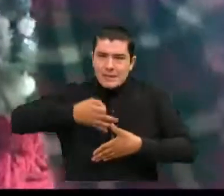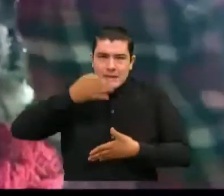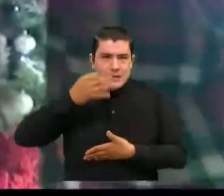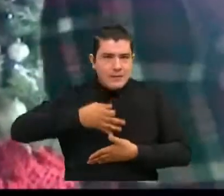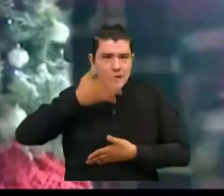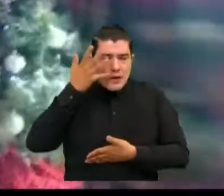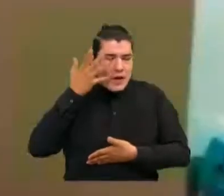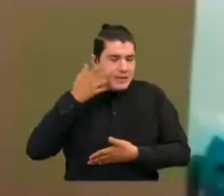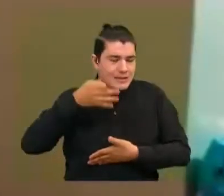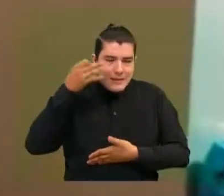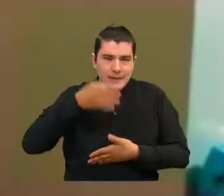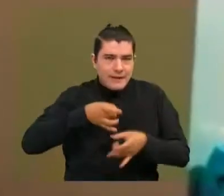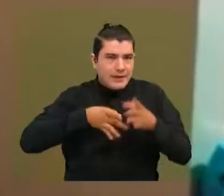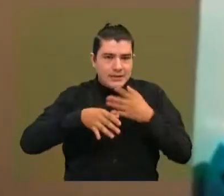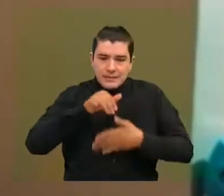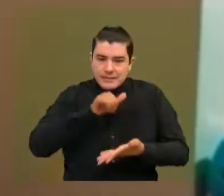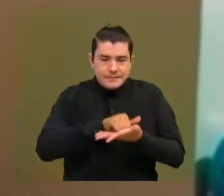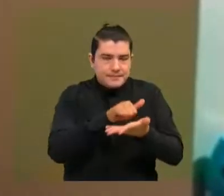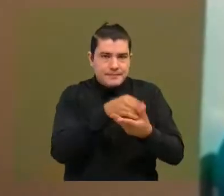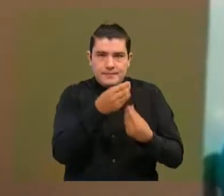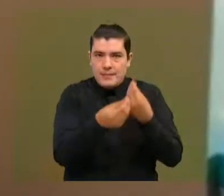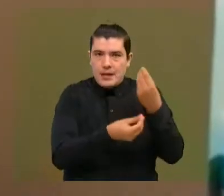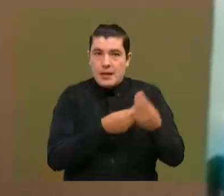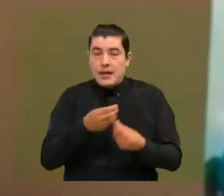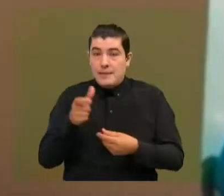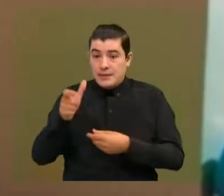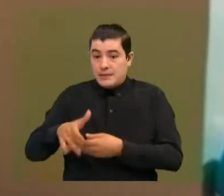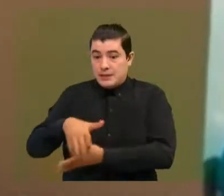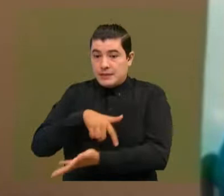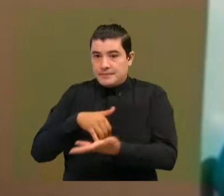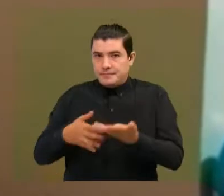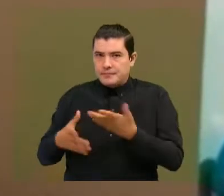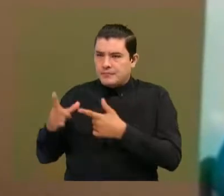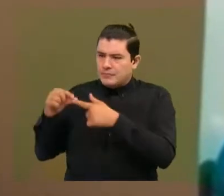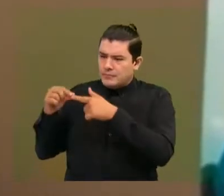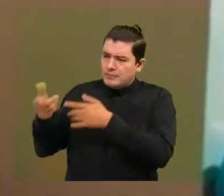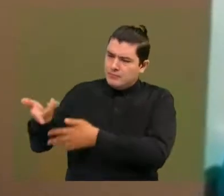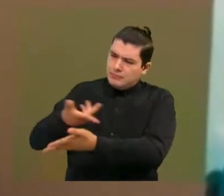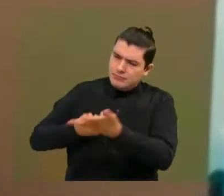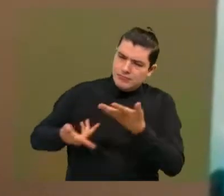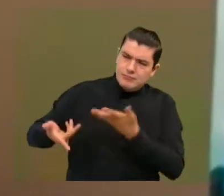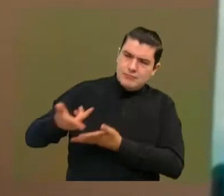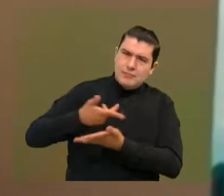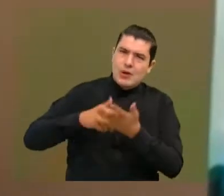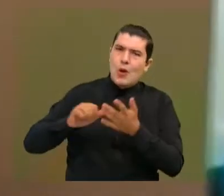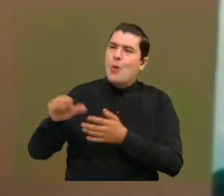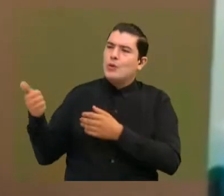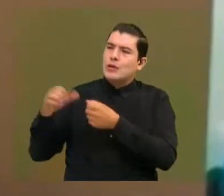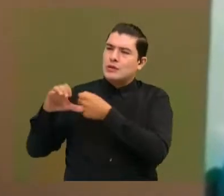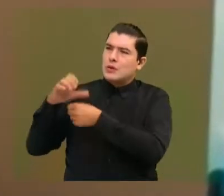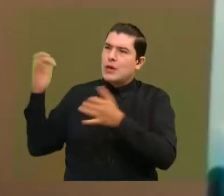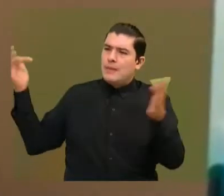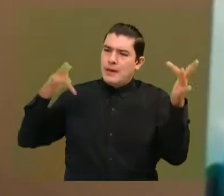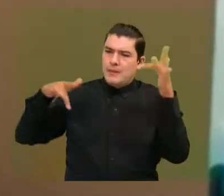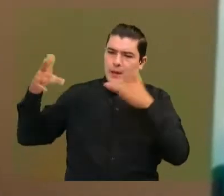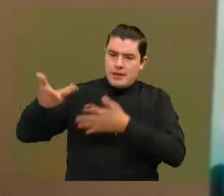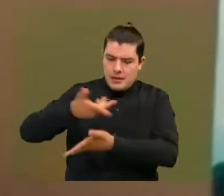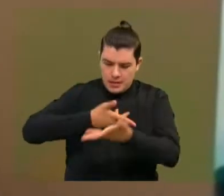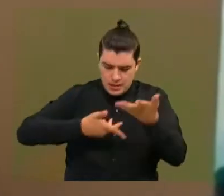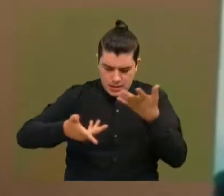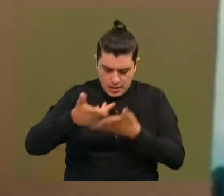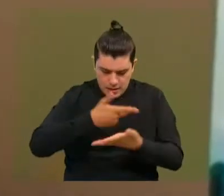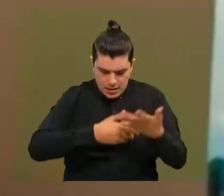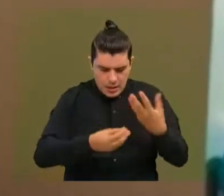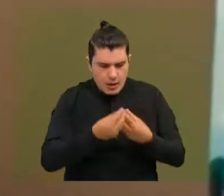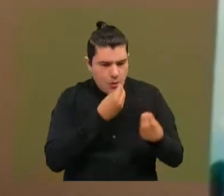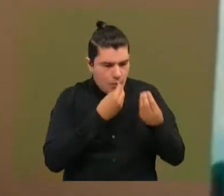no deja de pasar. El compartir con los primos que llegan de otras ciudades, los tamales,